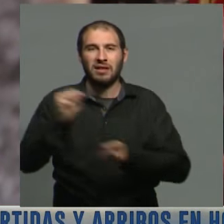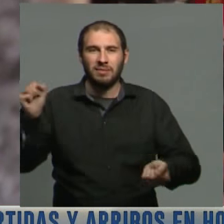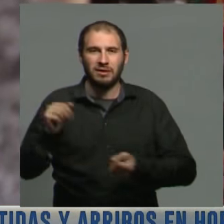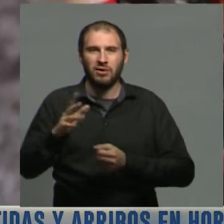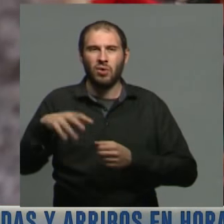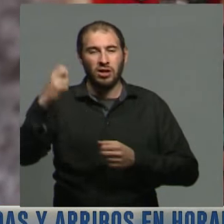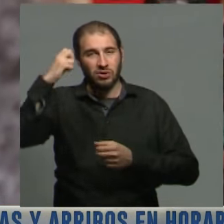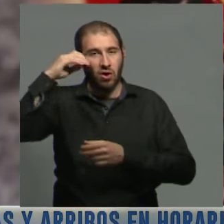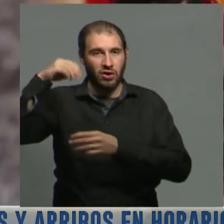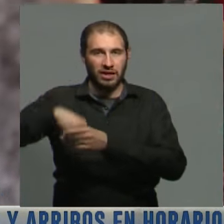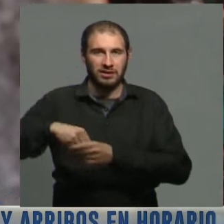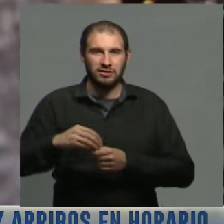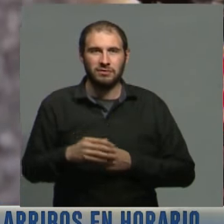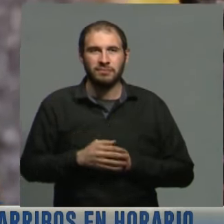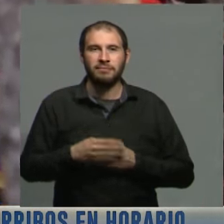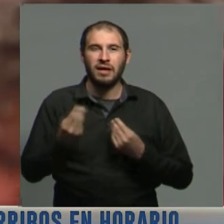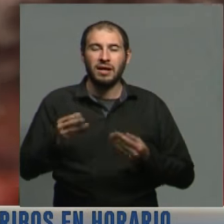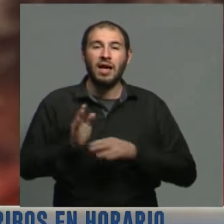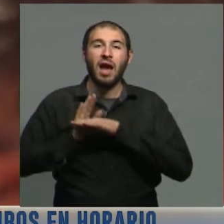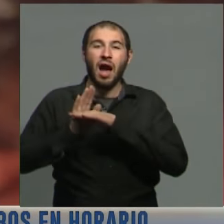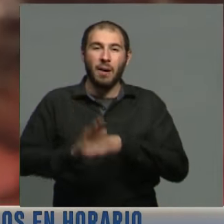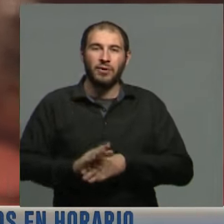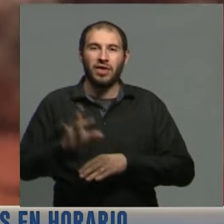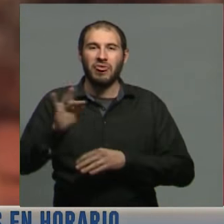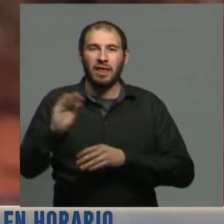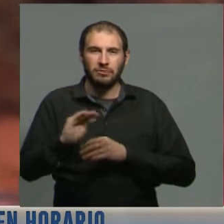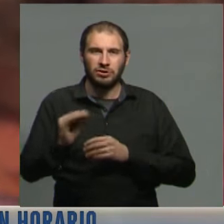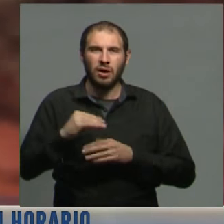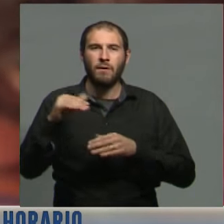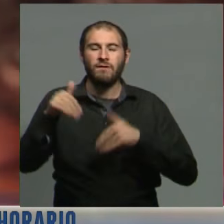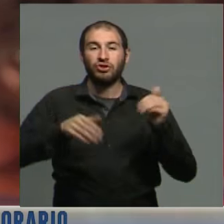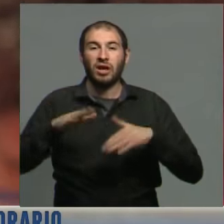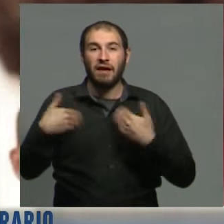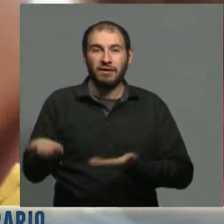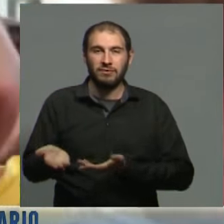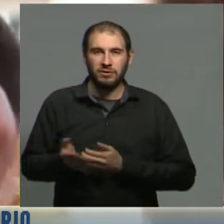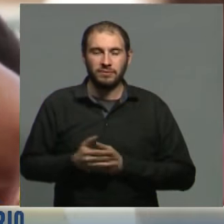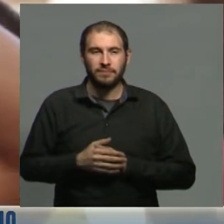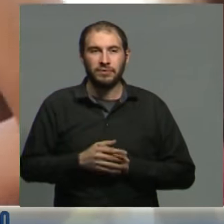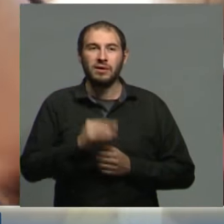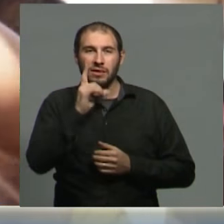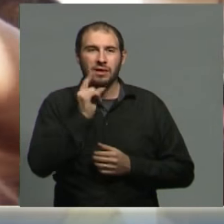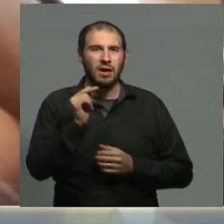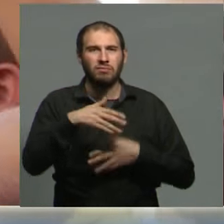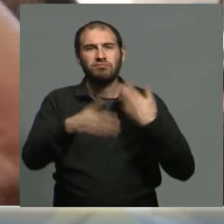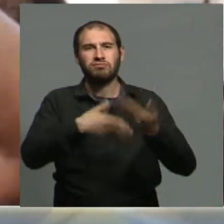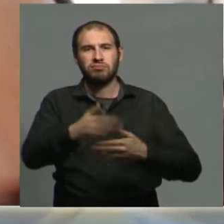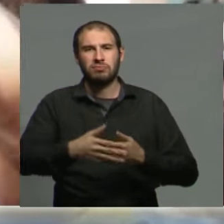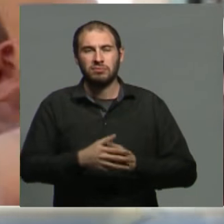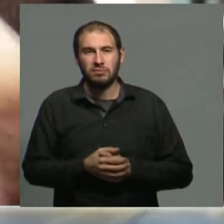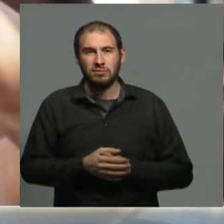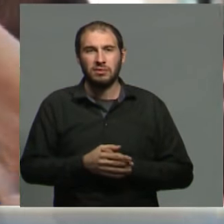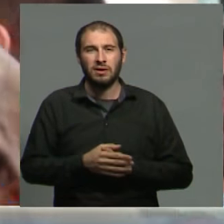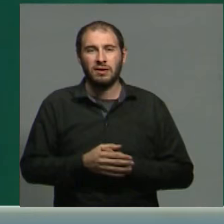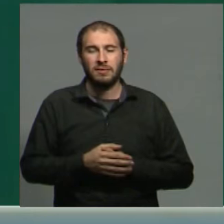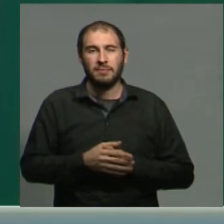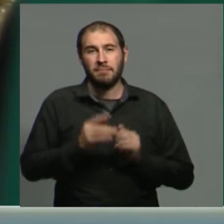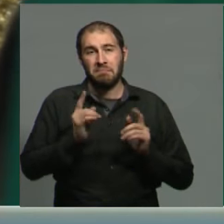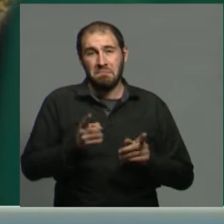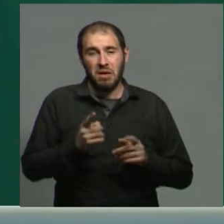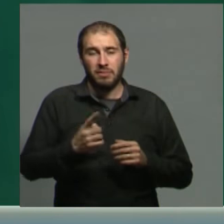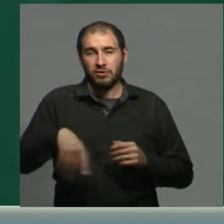propio Parlamento para dar su apoyo a los diputados que iban a votar a favor. Y bueno, la jornada se ha desarrollado como se esperaba